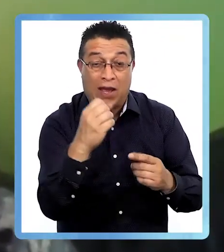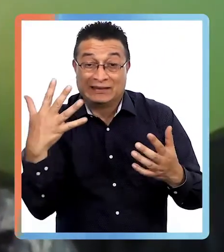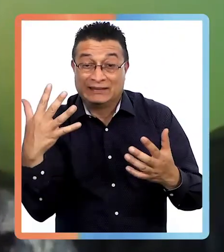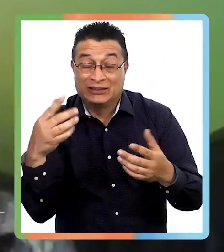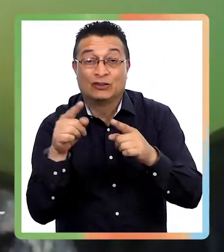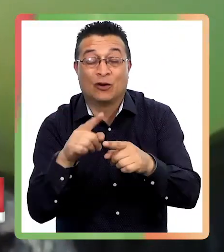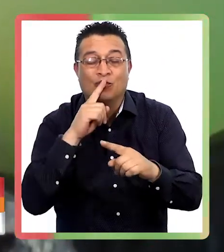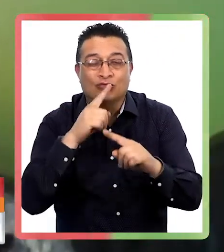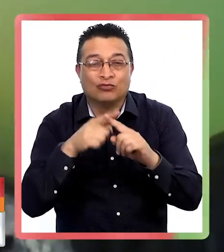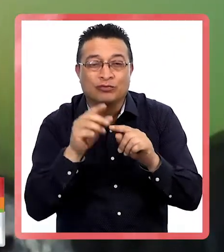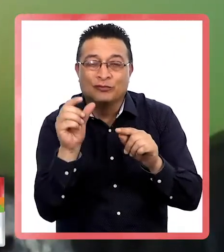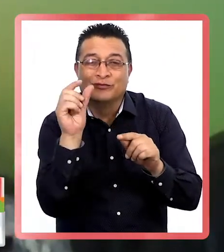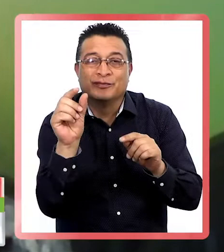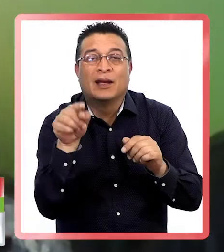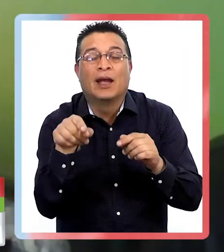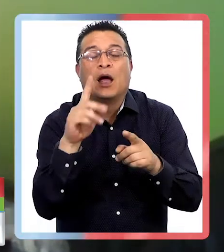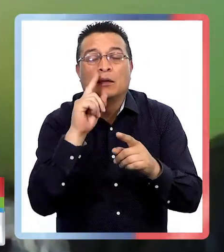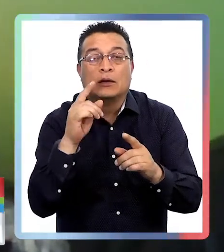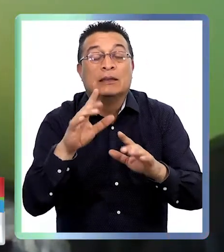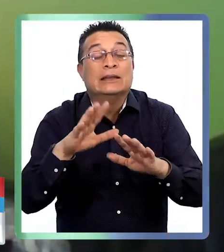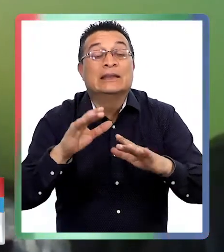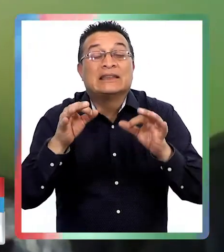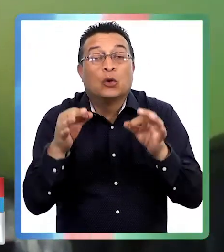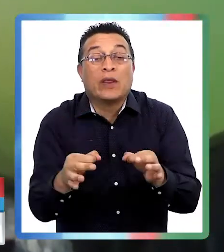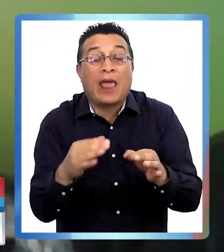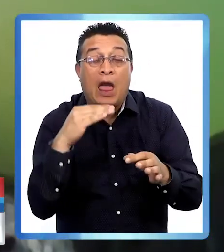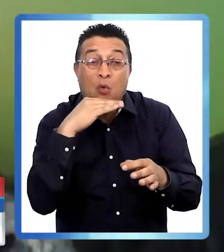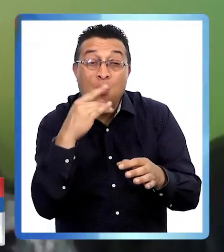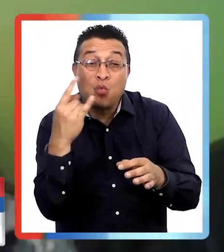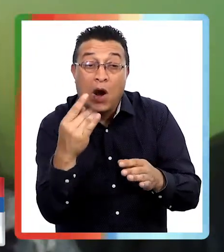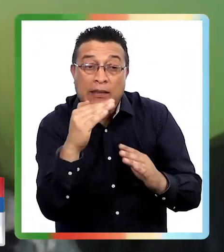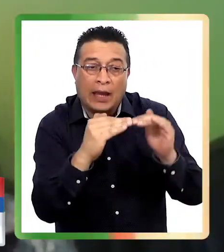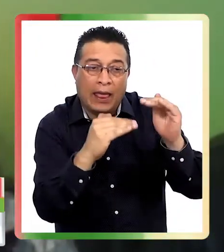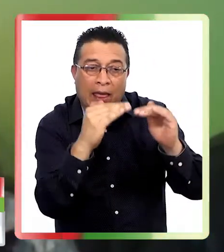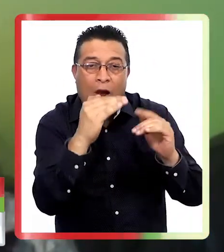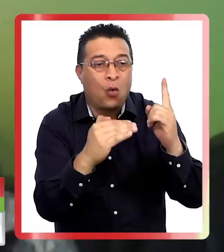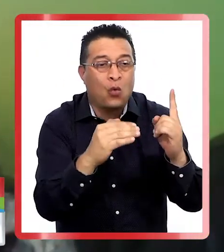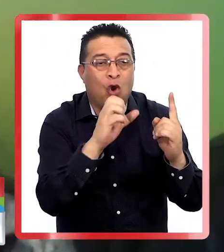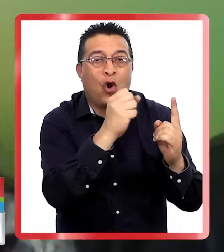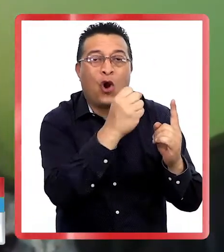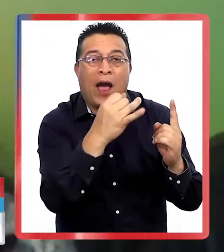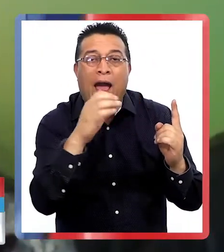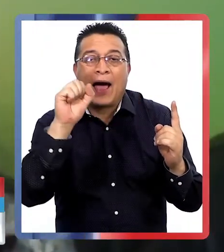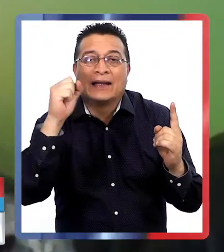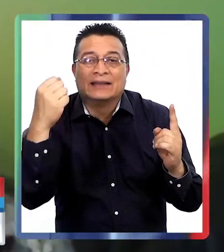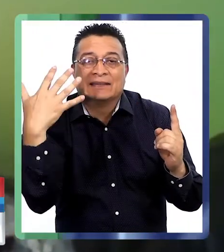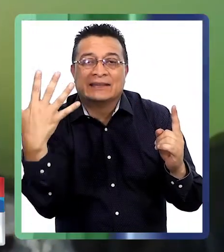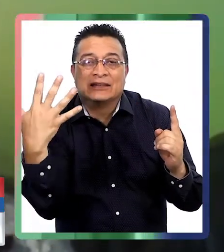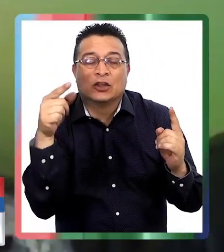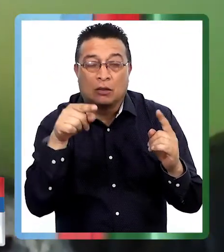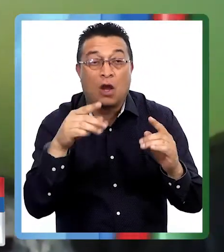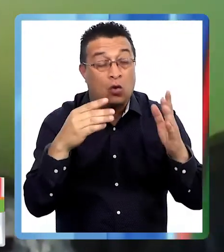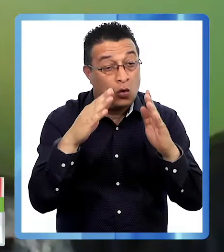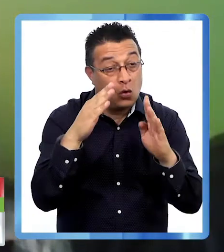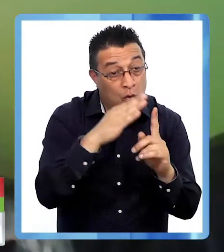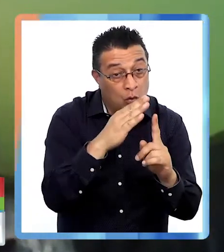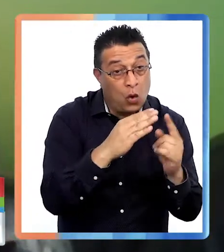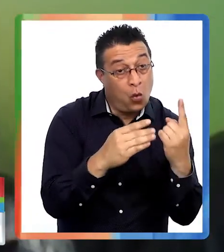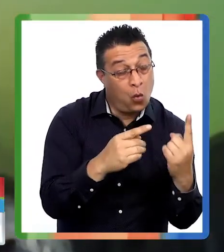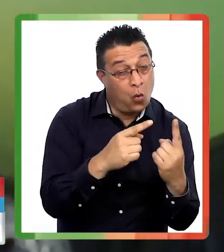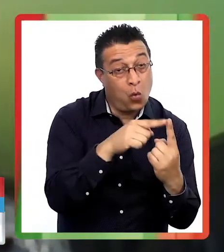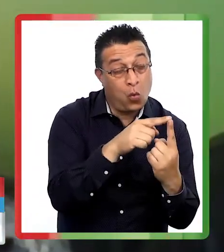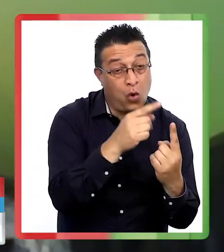llama xxi que es el índice de severidad de la emergencia y a menor número es mayor grado de riesgo